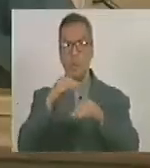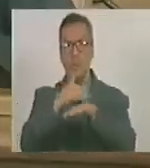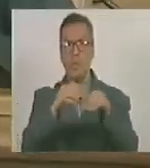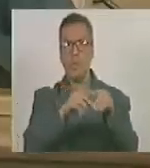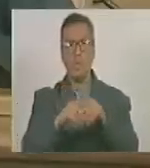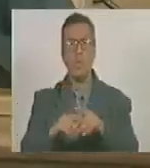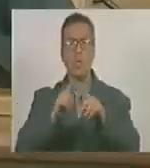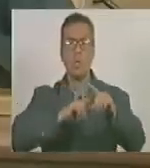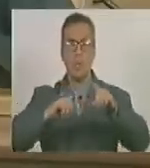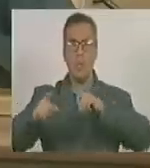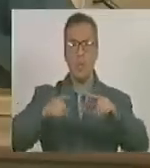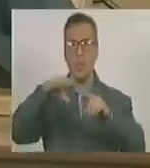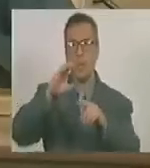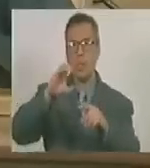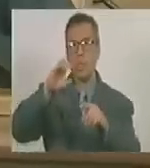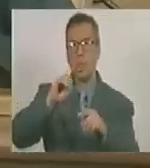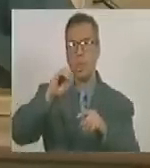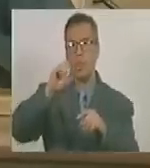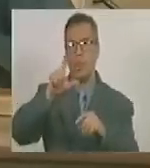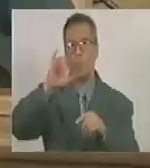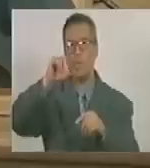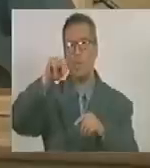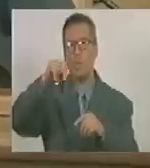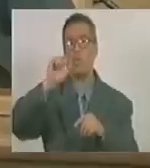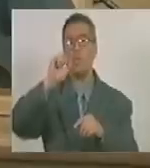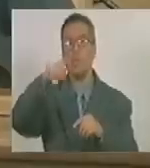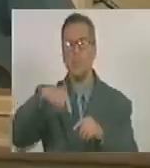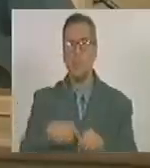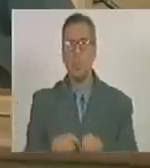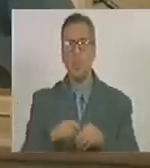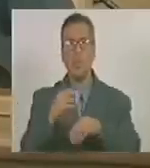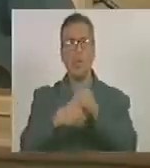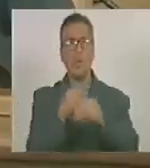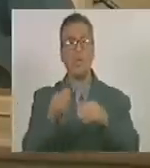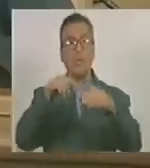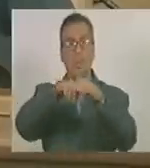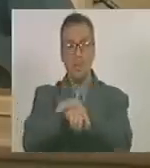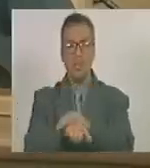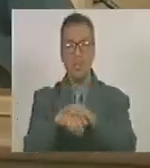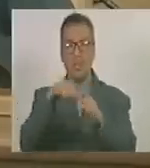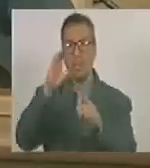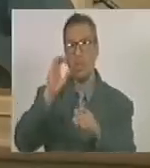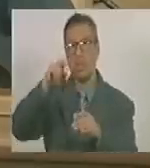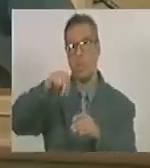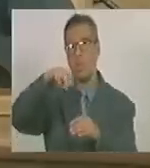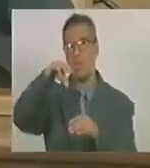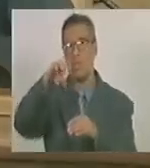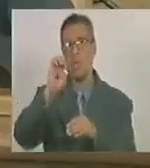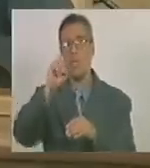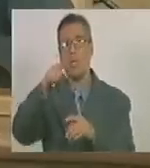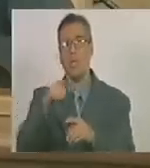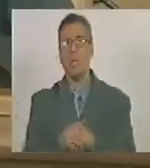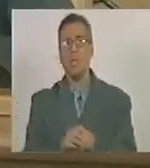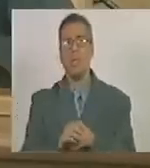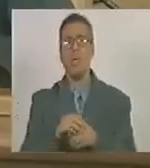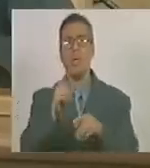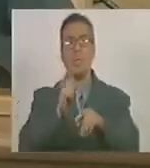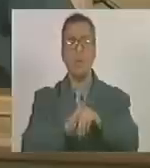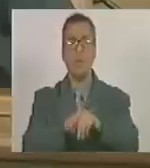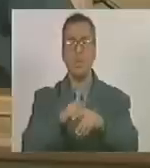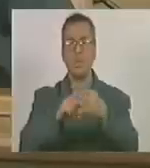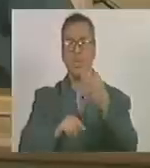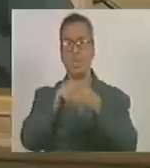suplentes Griselda Colina y León Arismendi. Dado que la integración del Consejo Nacional Electoral es de 5